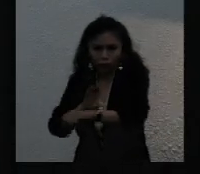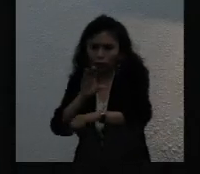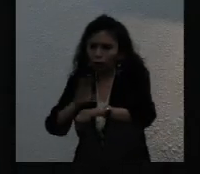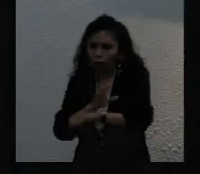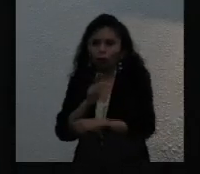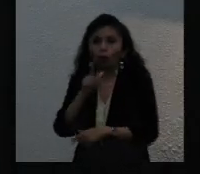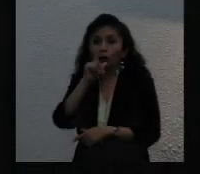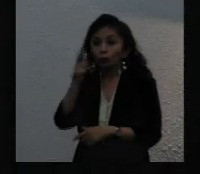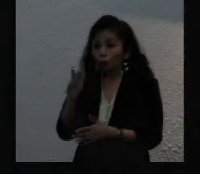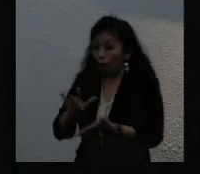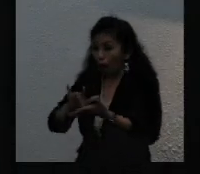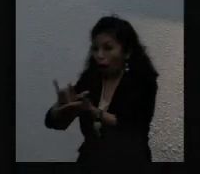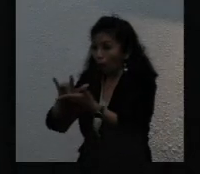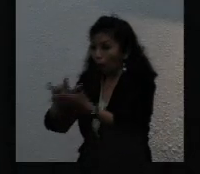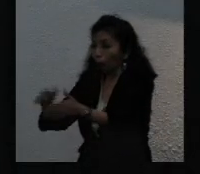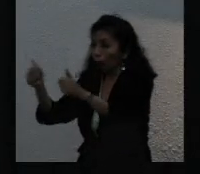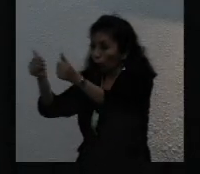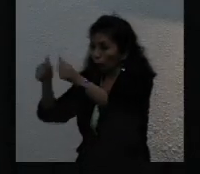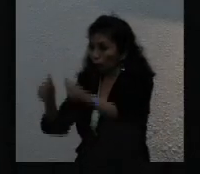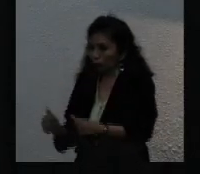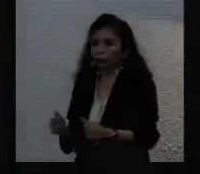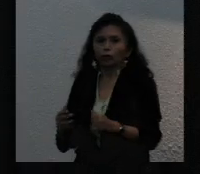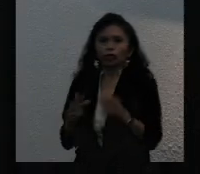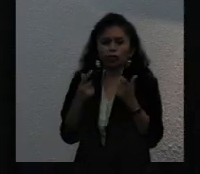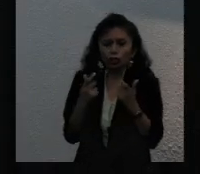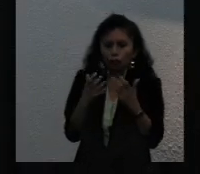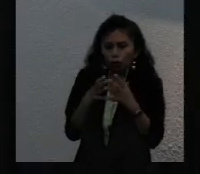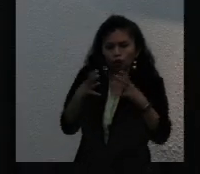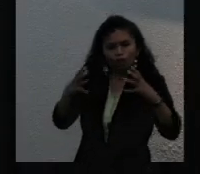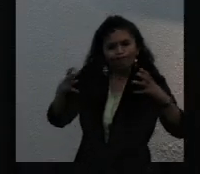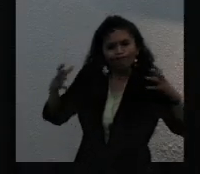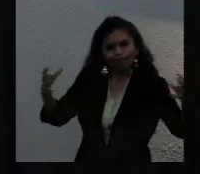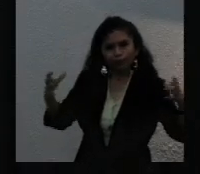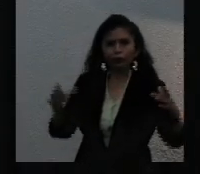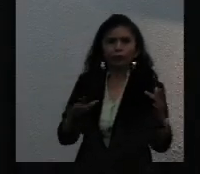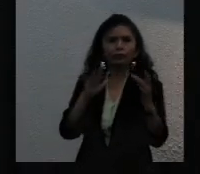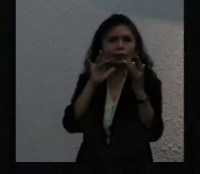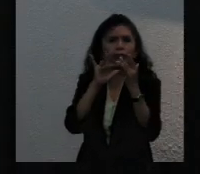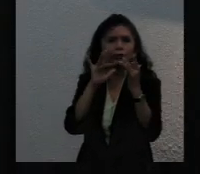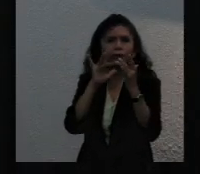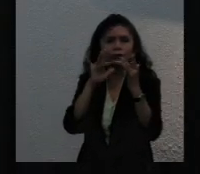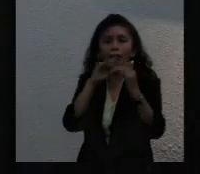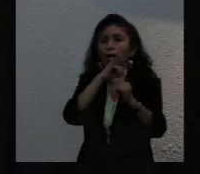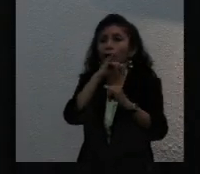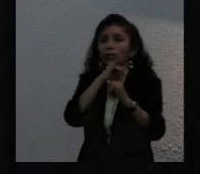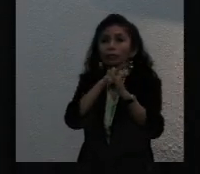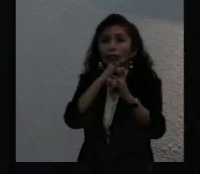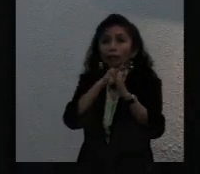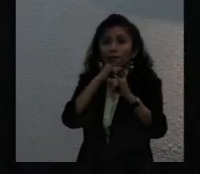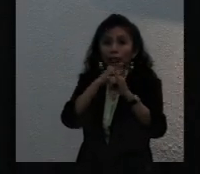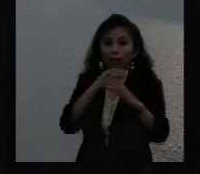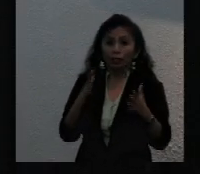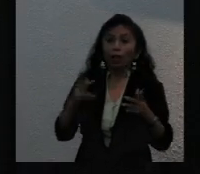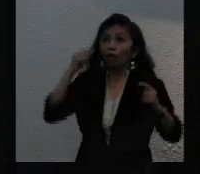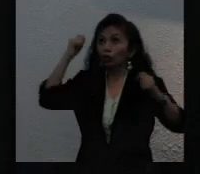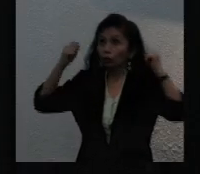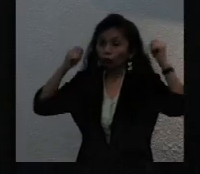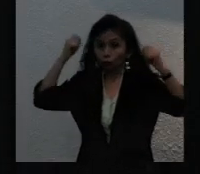los artesanos. Crecimiento económico, mayor conectividad aérea, crecimiento exponencial del